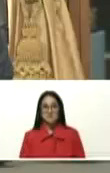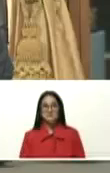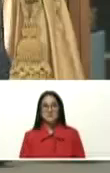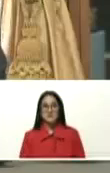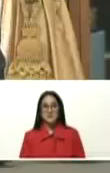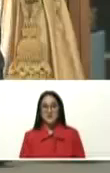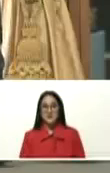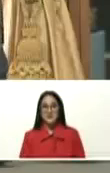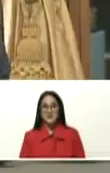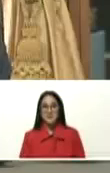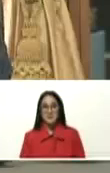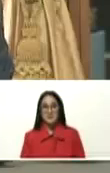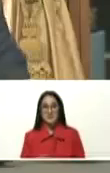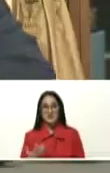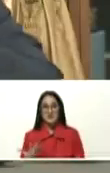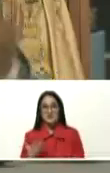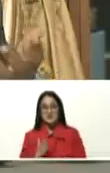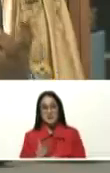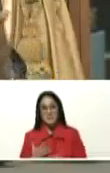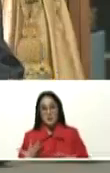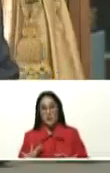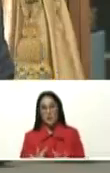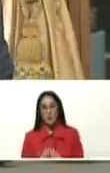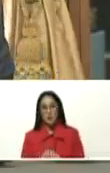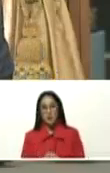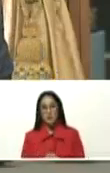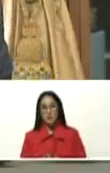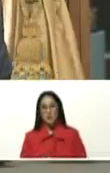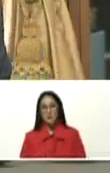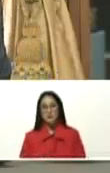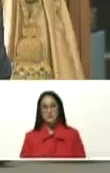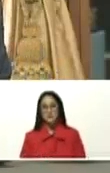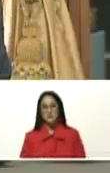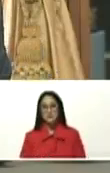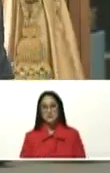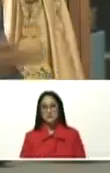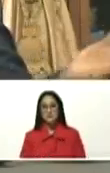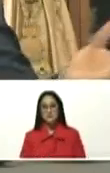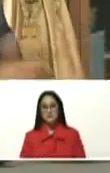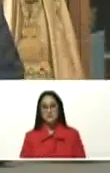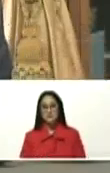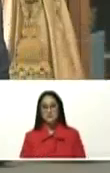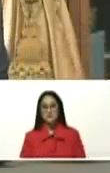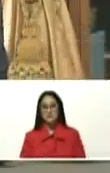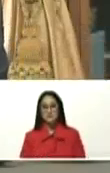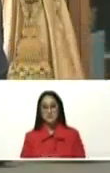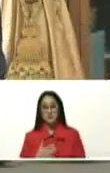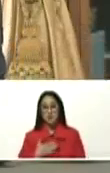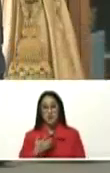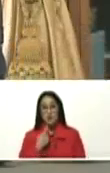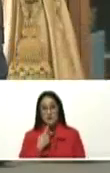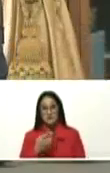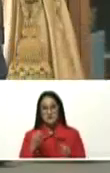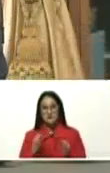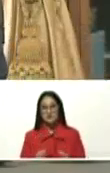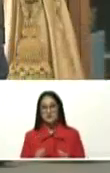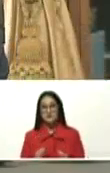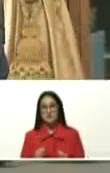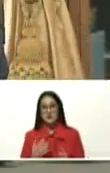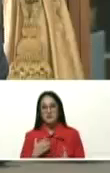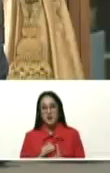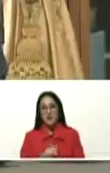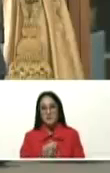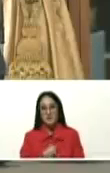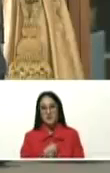hemos caminado siempre juntos y con los otros pueblos también. Y yo quiero decir y reafirmar nuestra